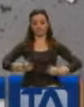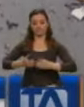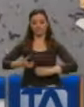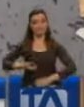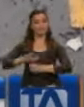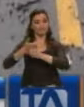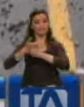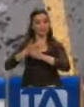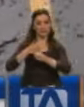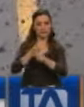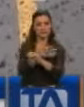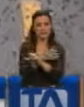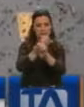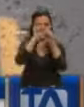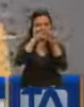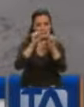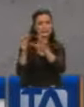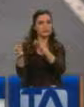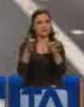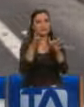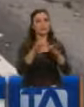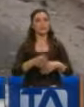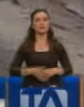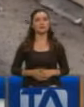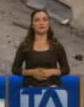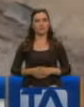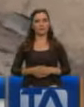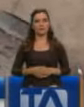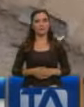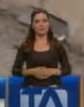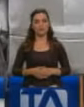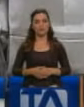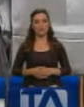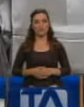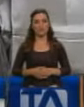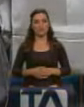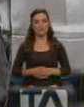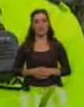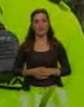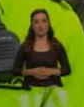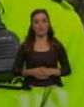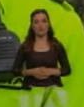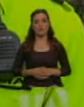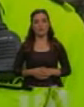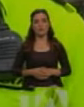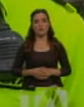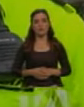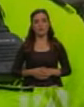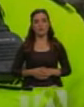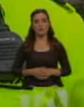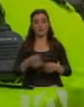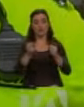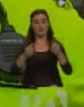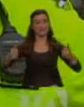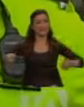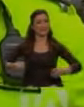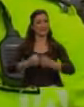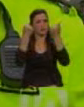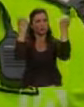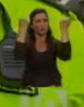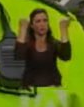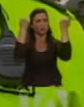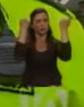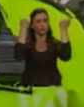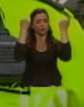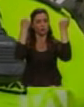Bomberos llegaron al lugar para realizar los trámites correspondientes. Se trató de un choque lateral excéntrico